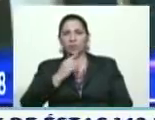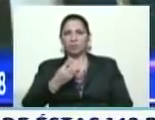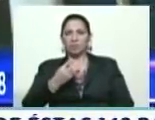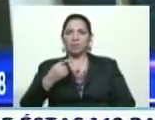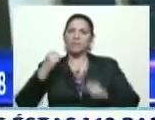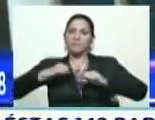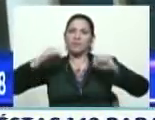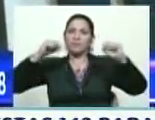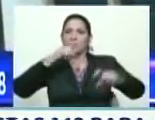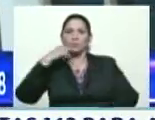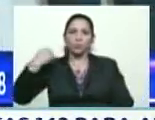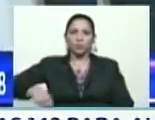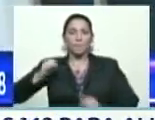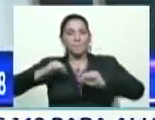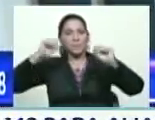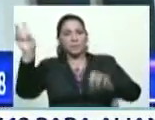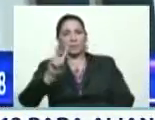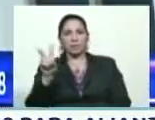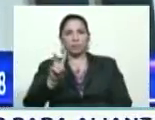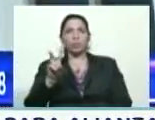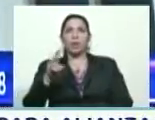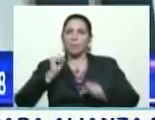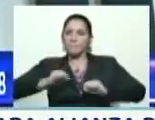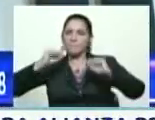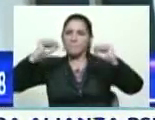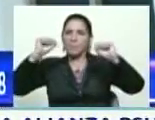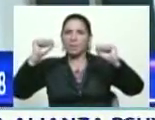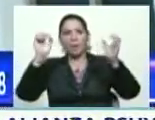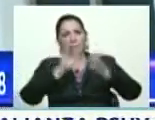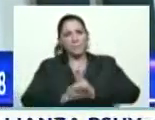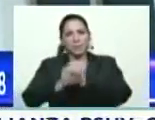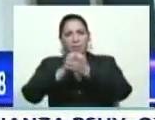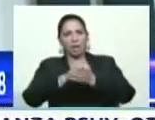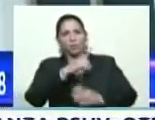¡Viva Venezuela! ¡Viva la amistad ruso-venezolana!